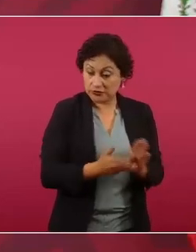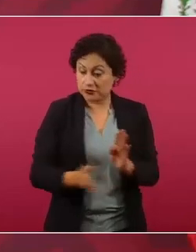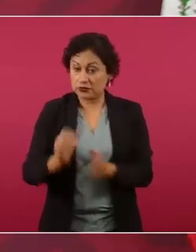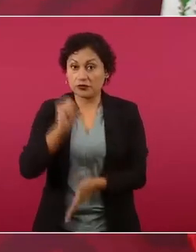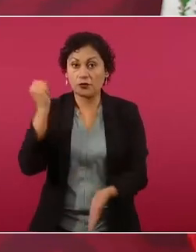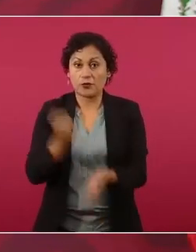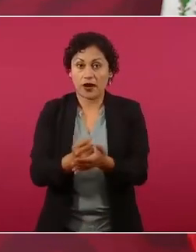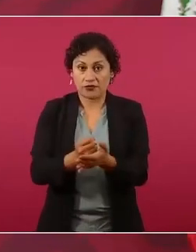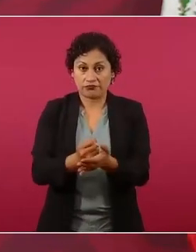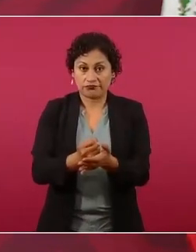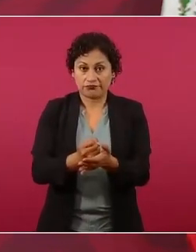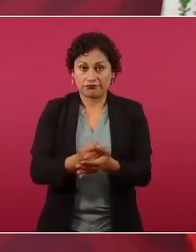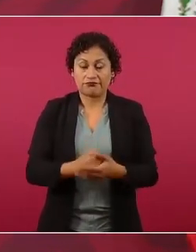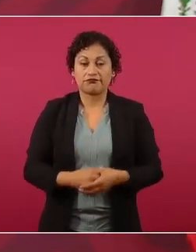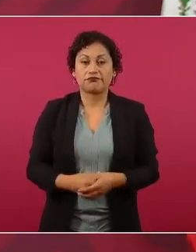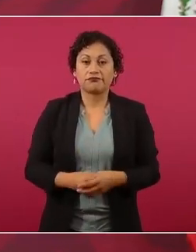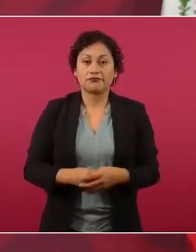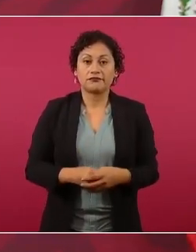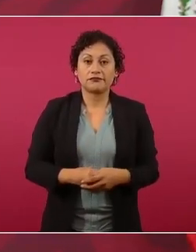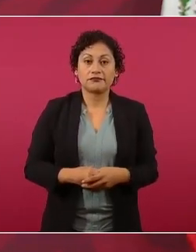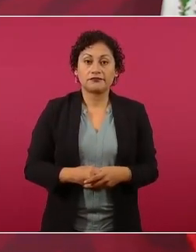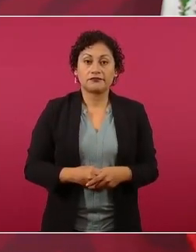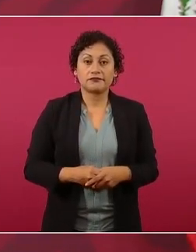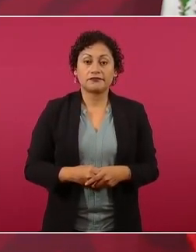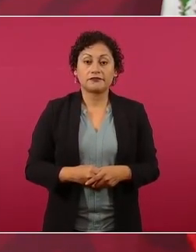de lo del fuego aprobado.